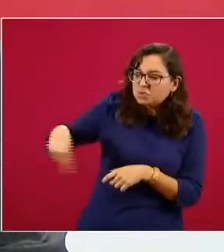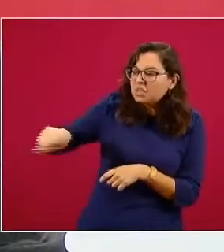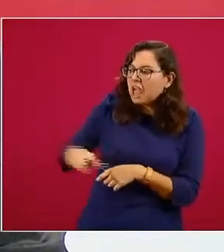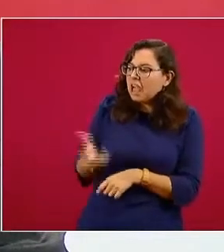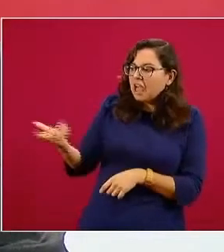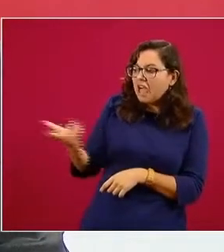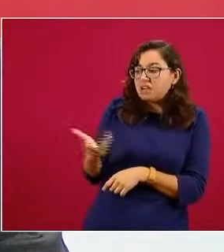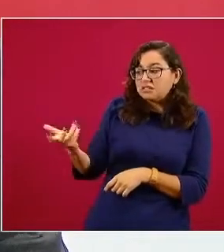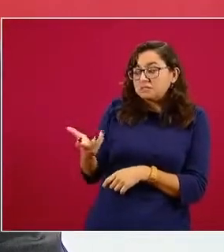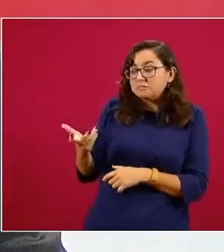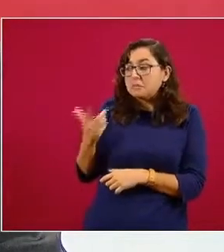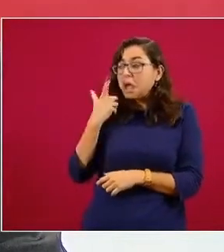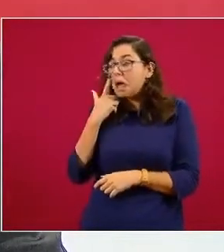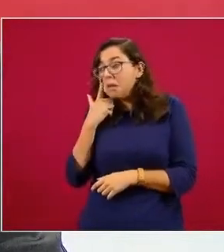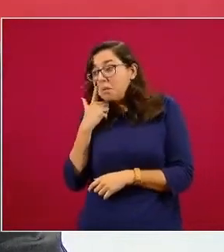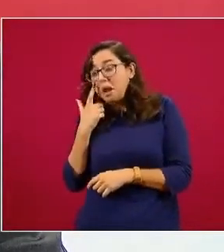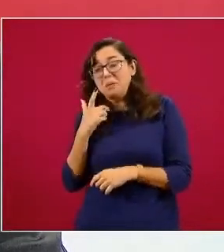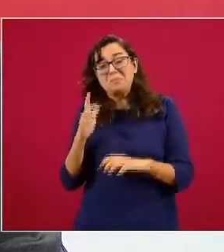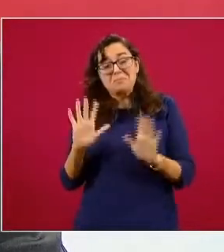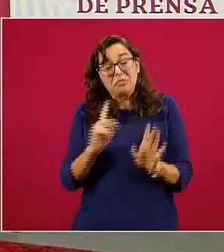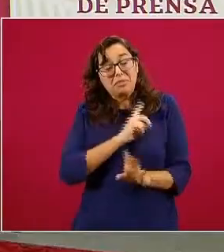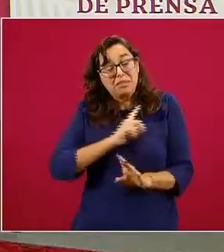que conversamos, pero reitero,